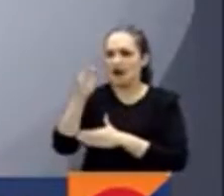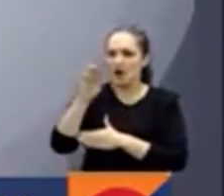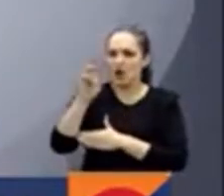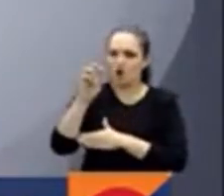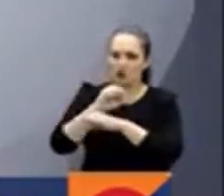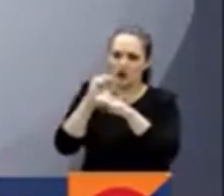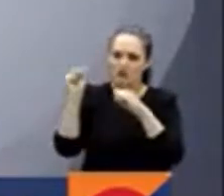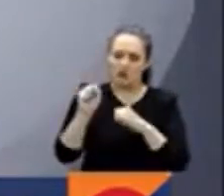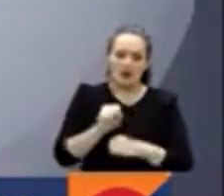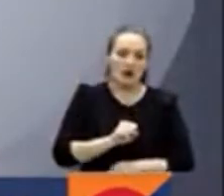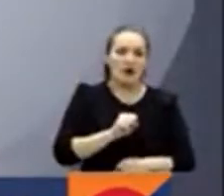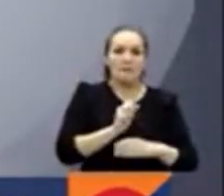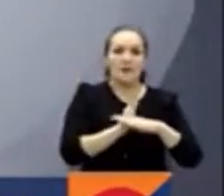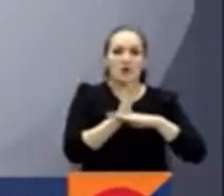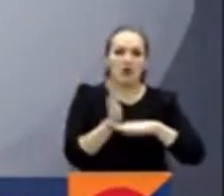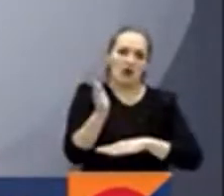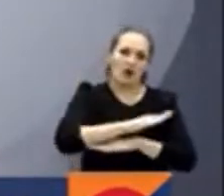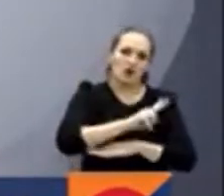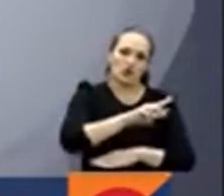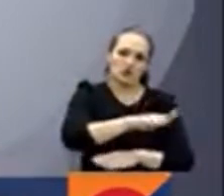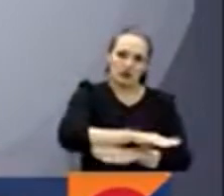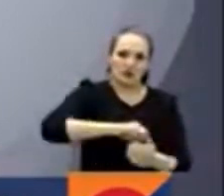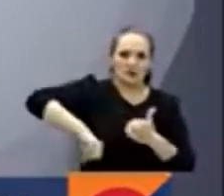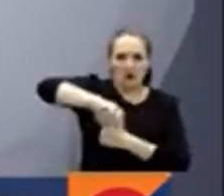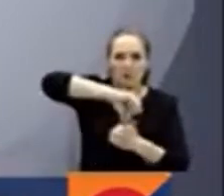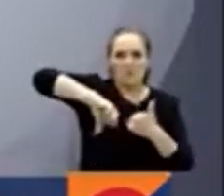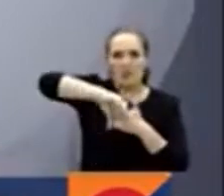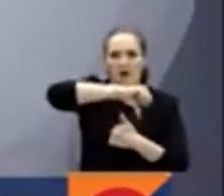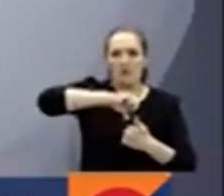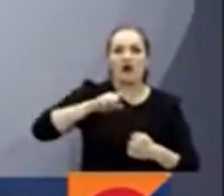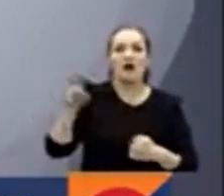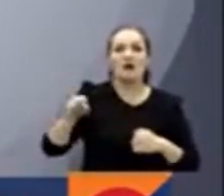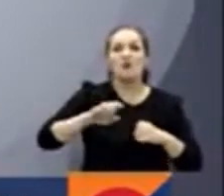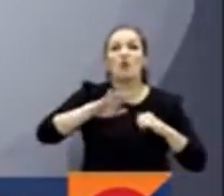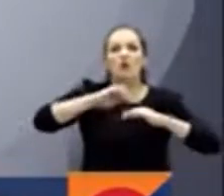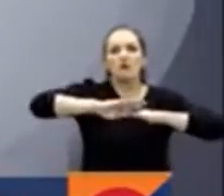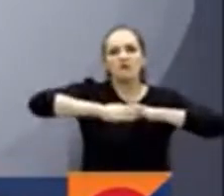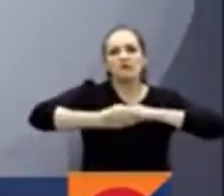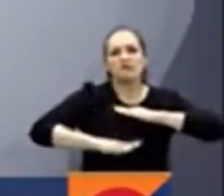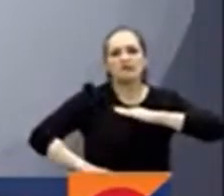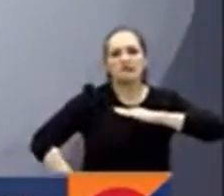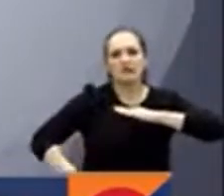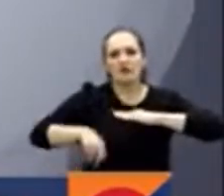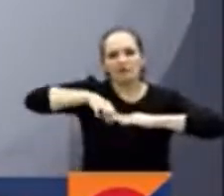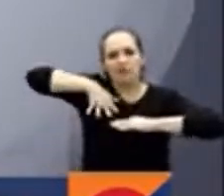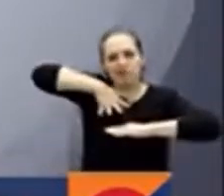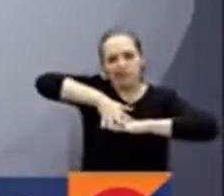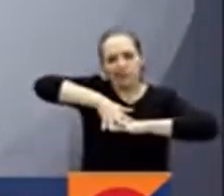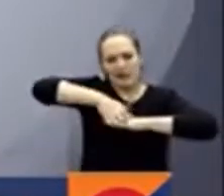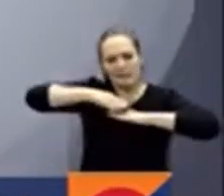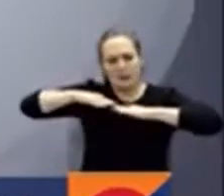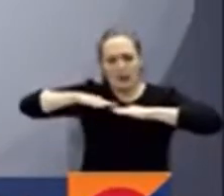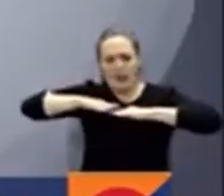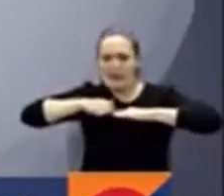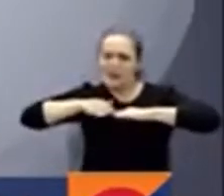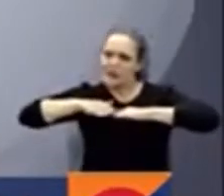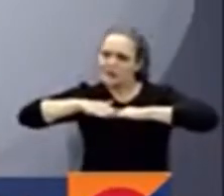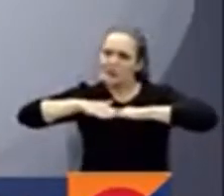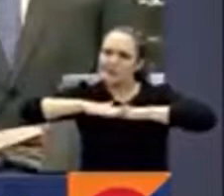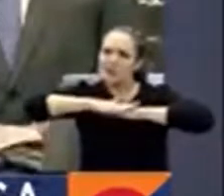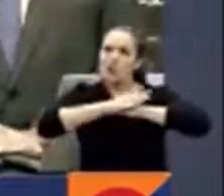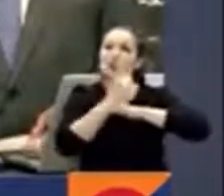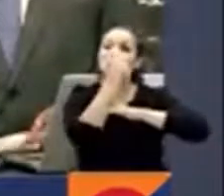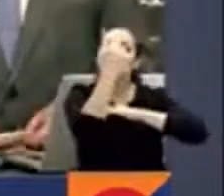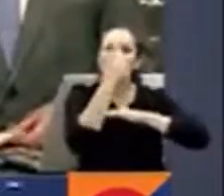tarde. En la vía La Lizama a San Alberto hubo pérdida de una parte de la bancada. Allí solamente hay movilidad por un